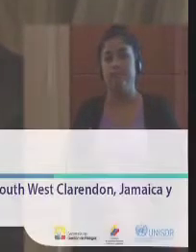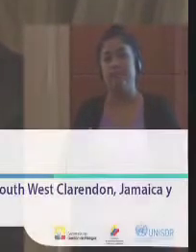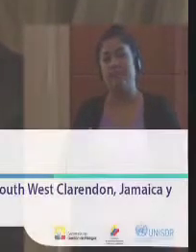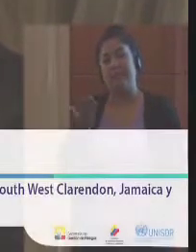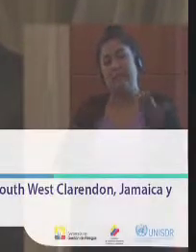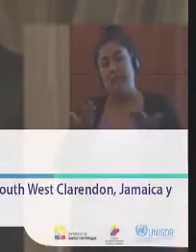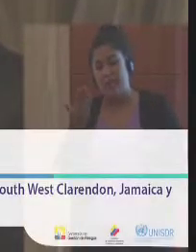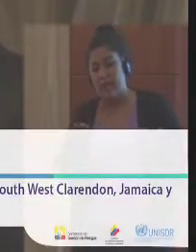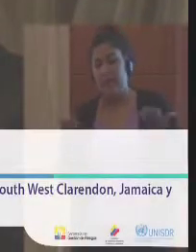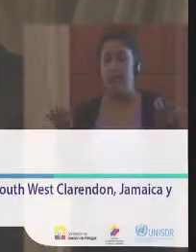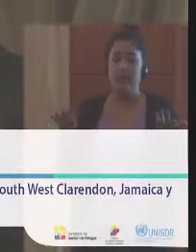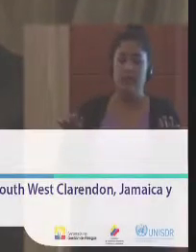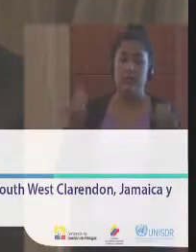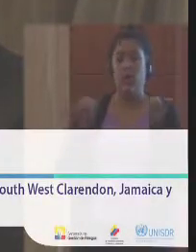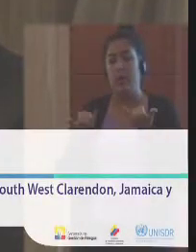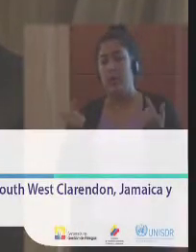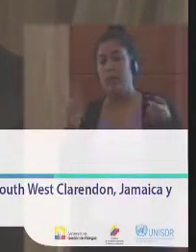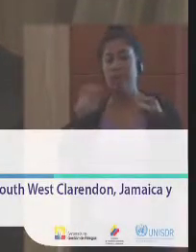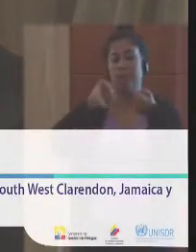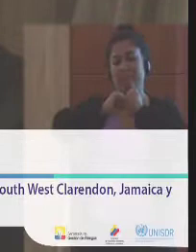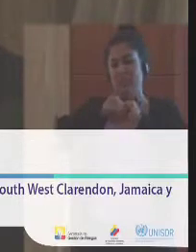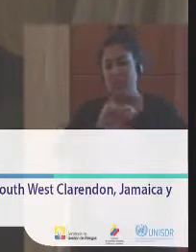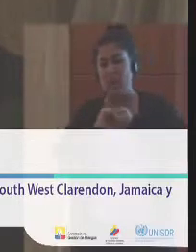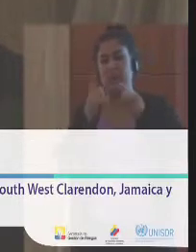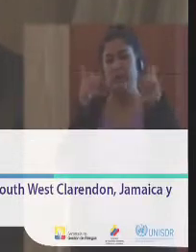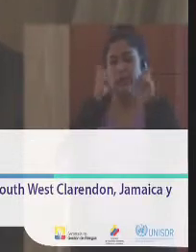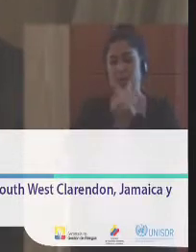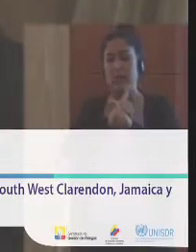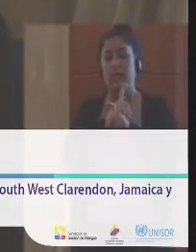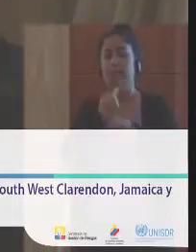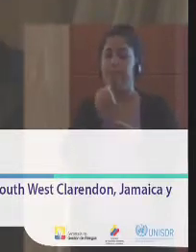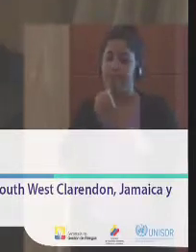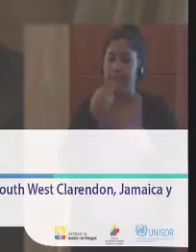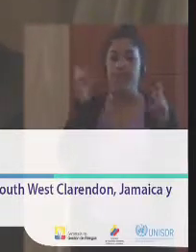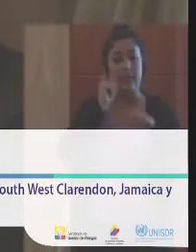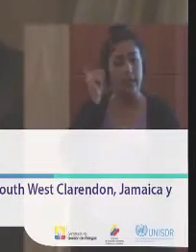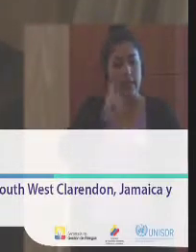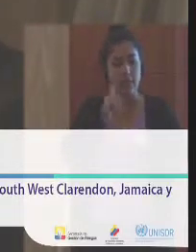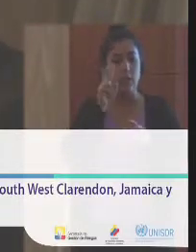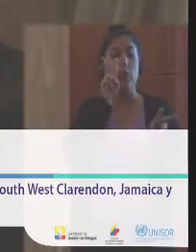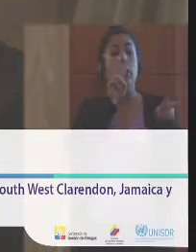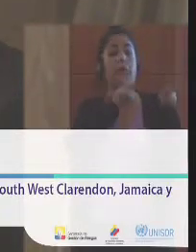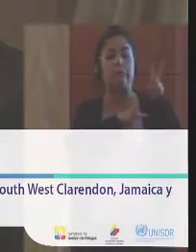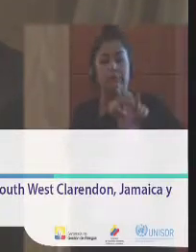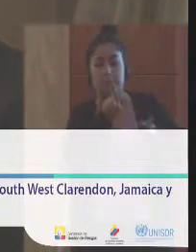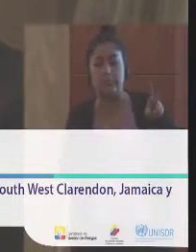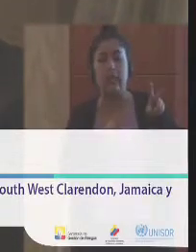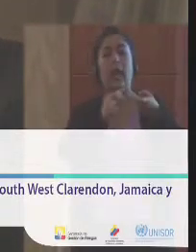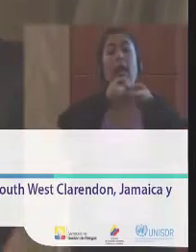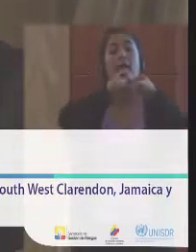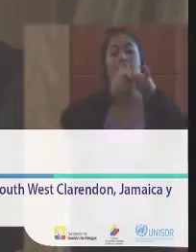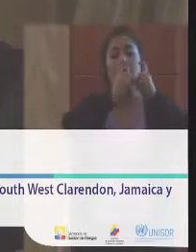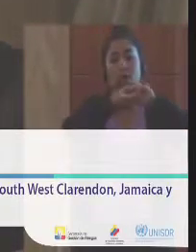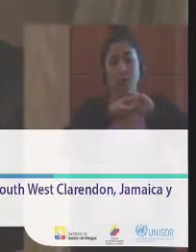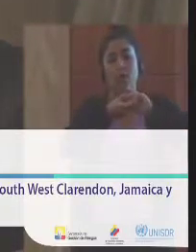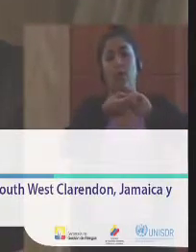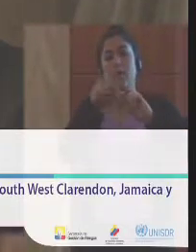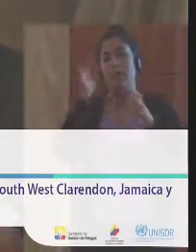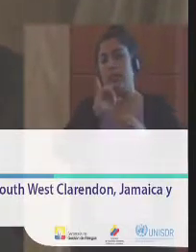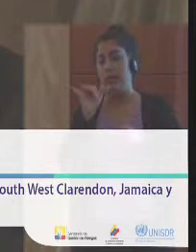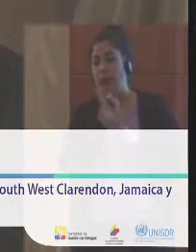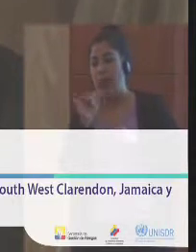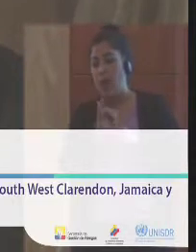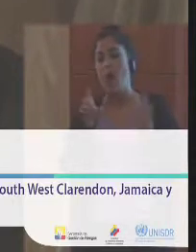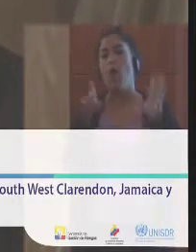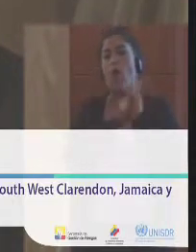críticas son But we're para hacer utilizing cumplir the los international estándares de code ingeniería y as a reforzarlos basis. para que se cumpla el We're código using best internacional practices. como una So